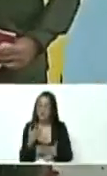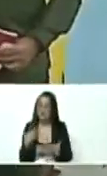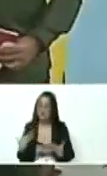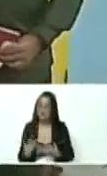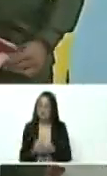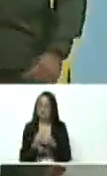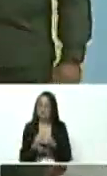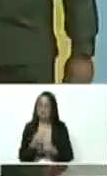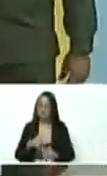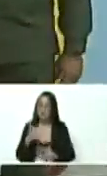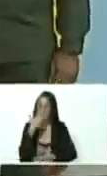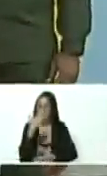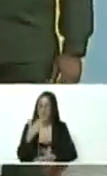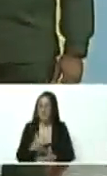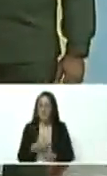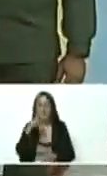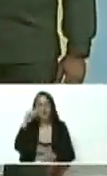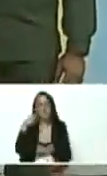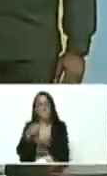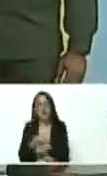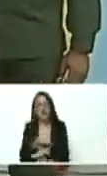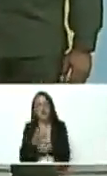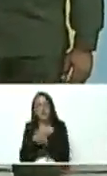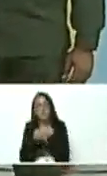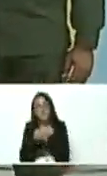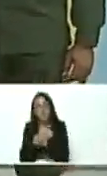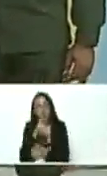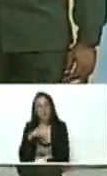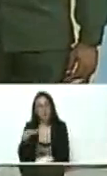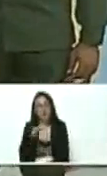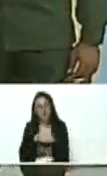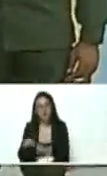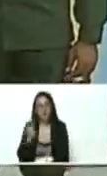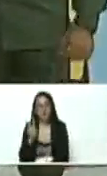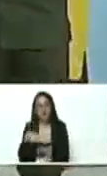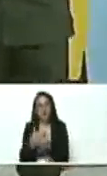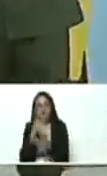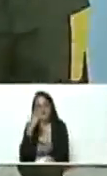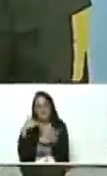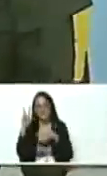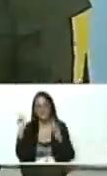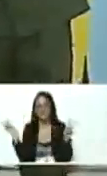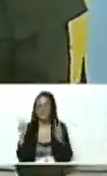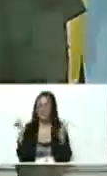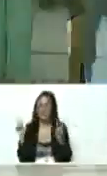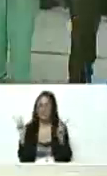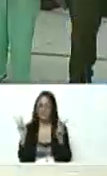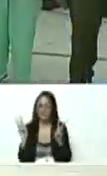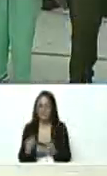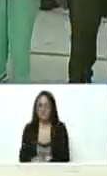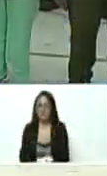aquí nos ponemos al frente. Dios le pague por tanto amor al pueblo venezolano. Hasta la victoria siempre, presidente.